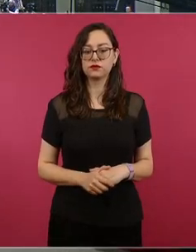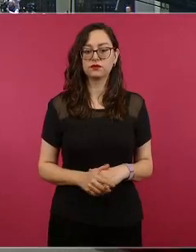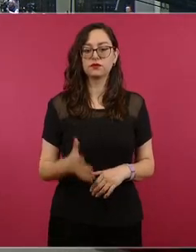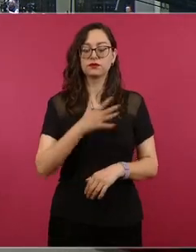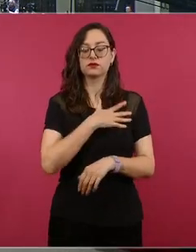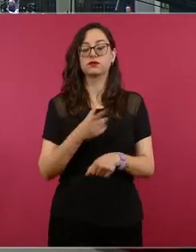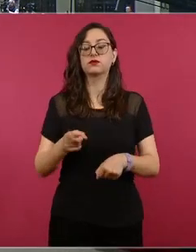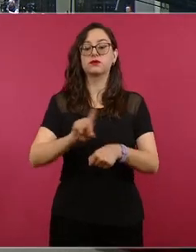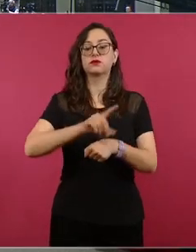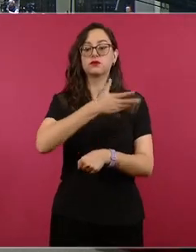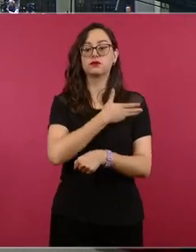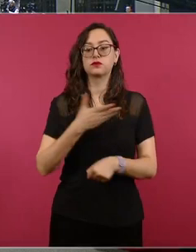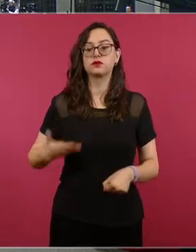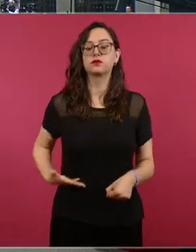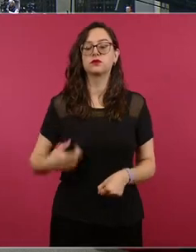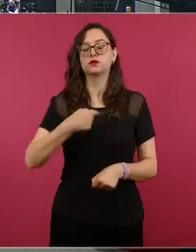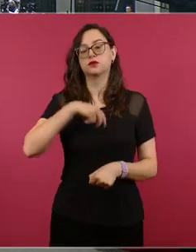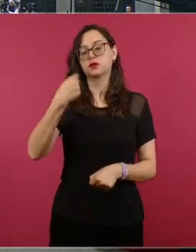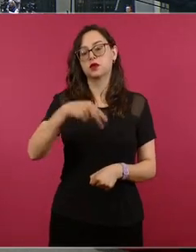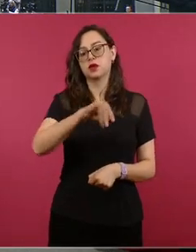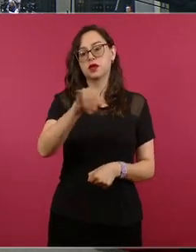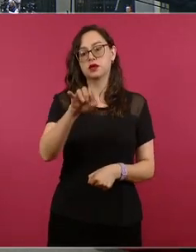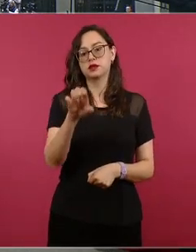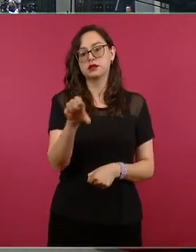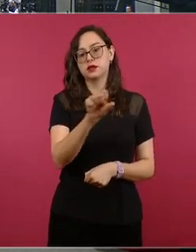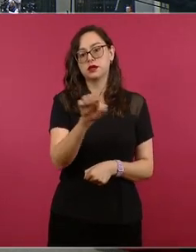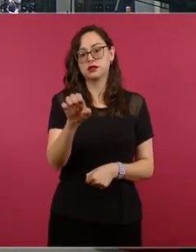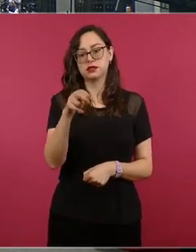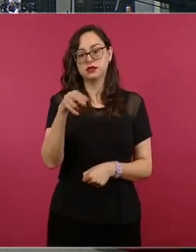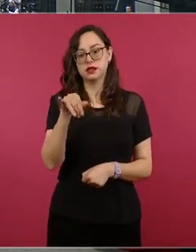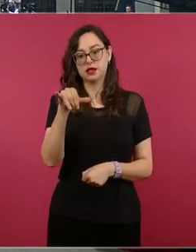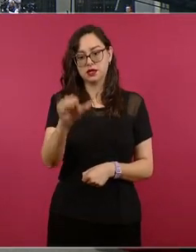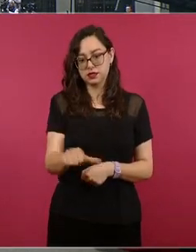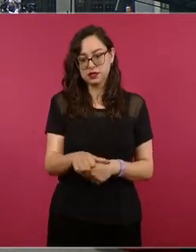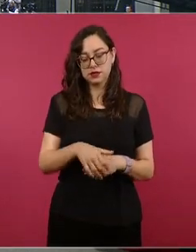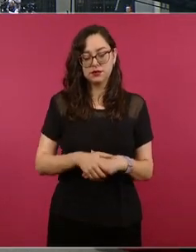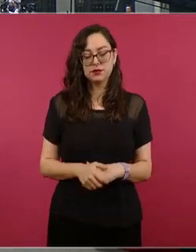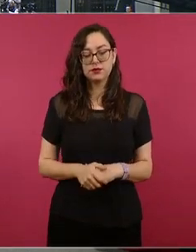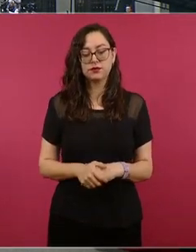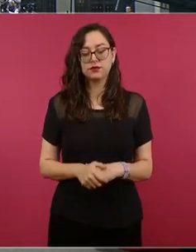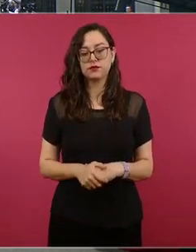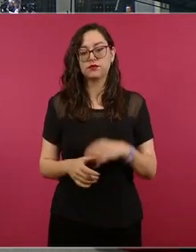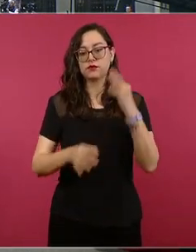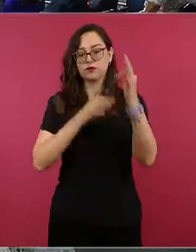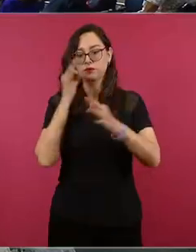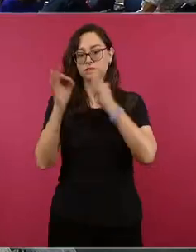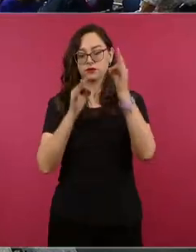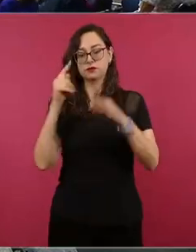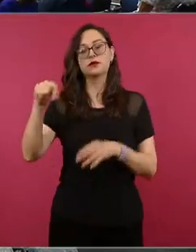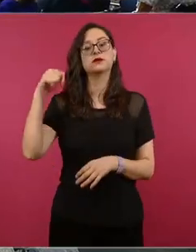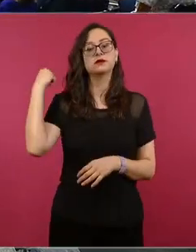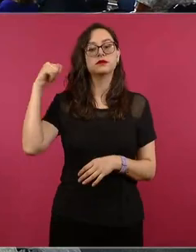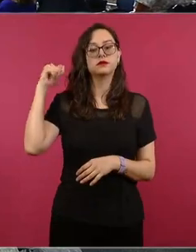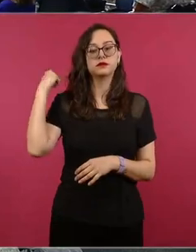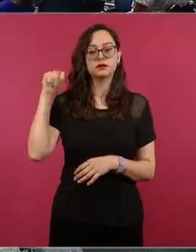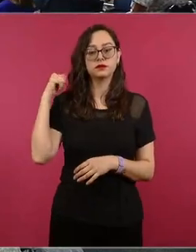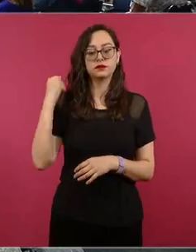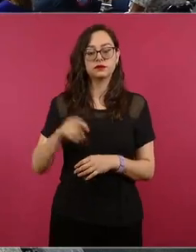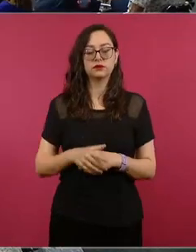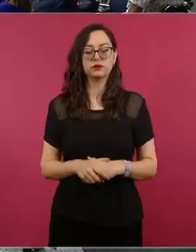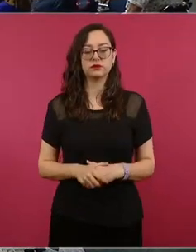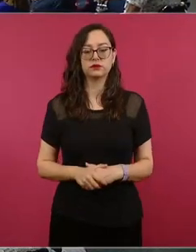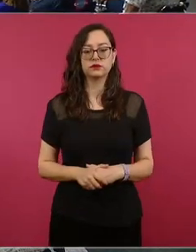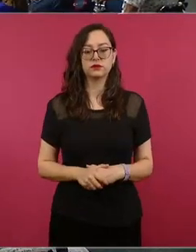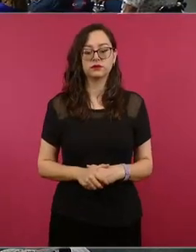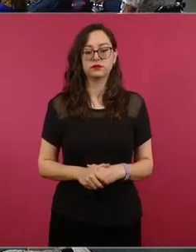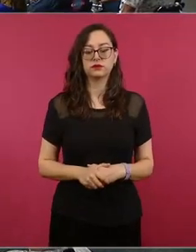Buenos días, señor presidente. Soy Yesenia Peralta, de Business Energy, Gaceta Petrolera de Tabasco. Es un hecho que